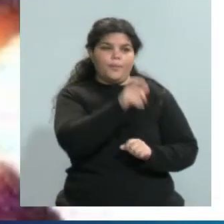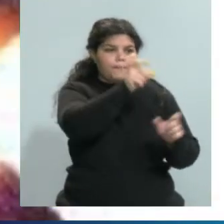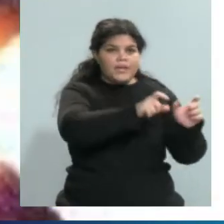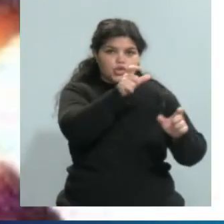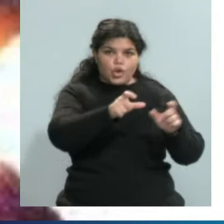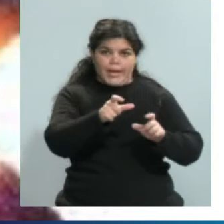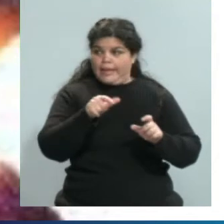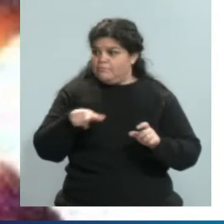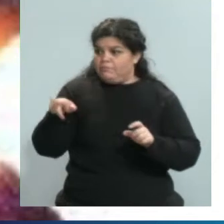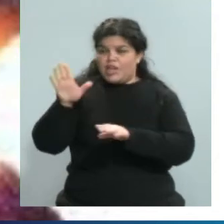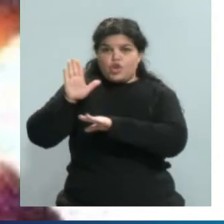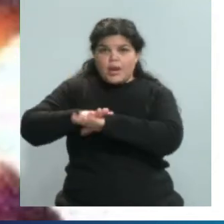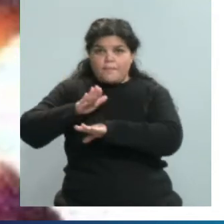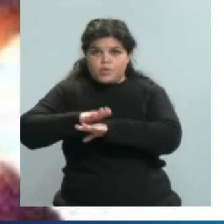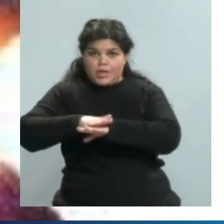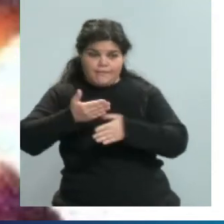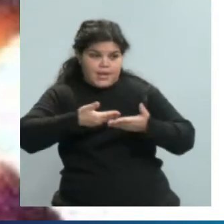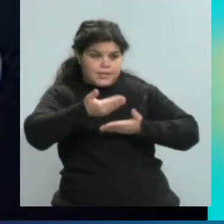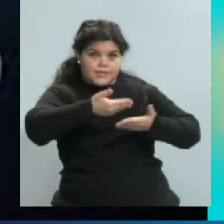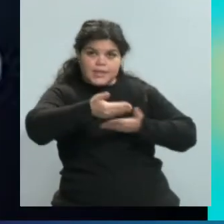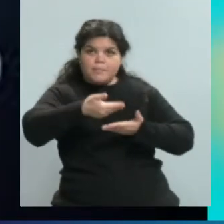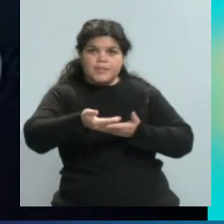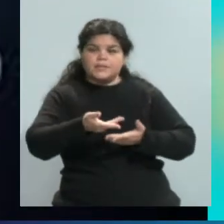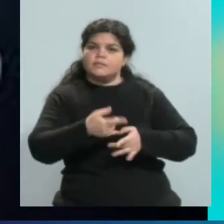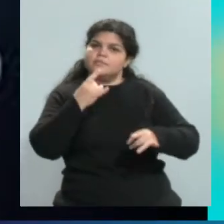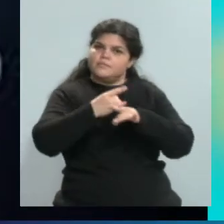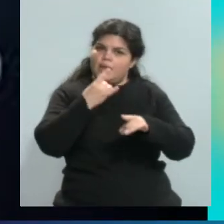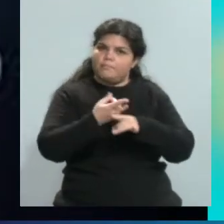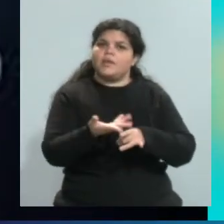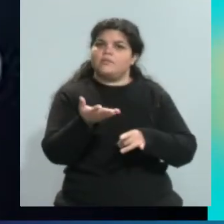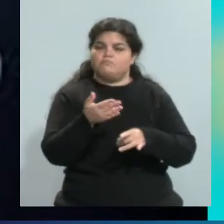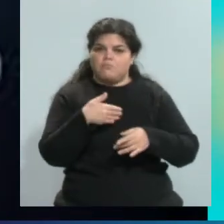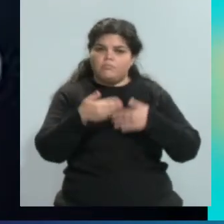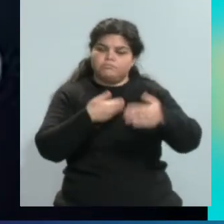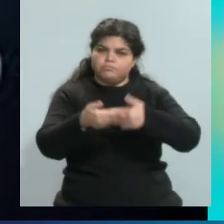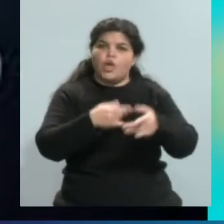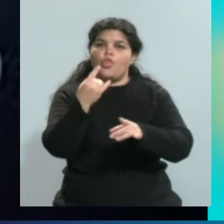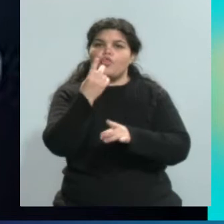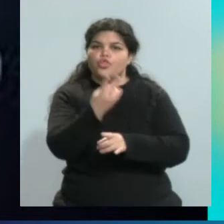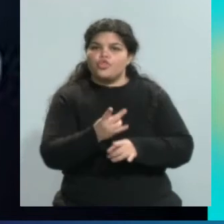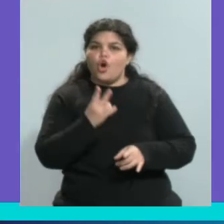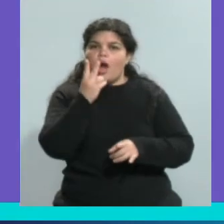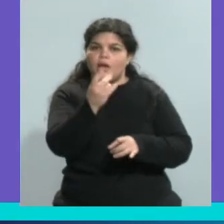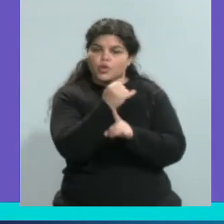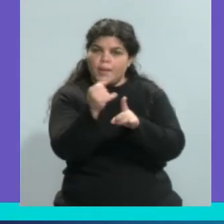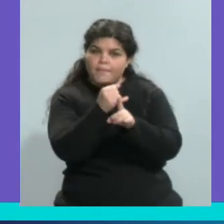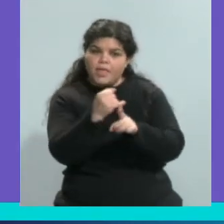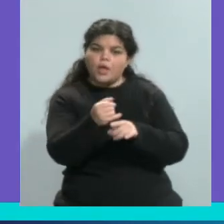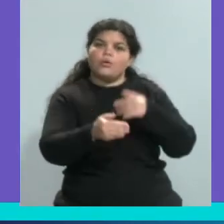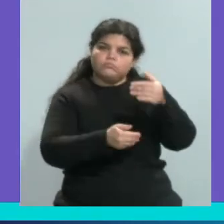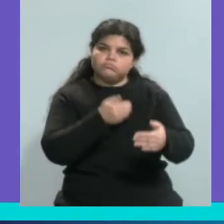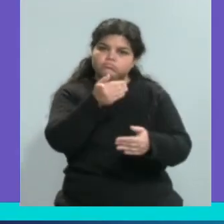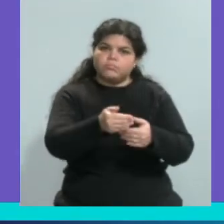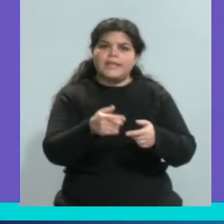Sí. Y se toman examen permanentemente, en el caso mío, durante 2 años y medio, y lo hacen rendir en cierta manera como